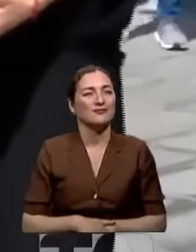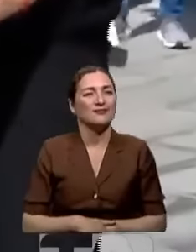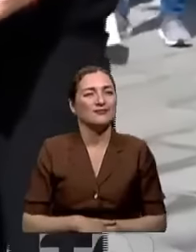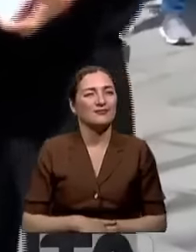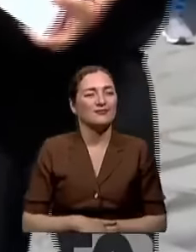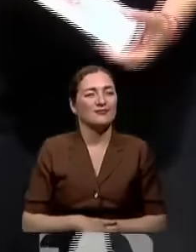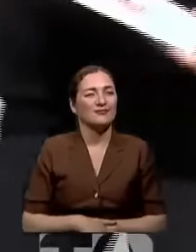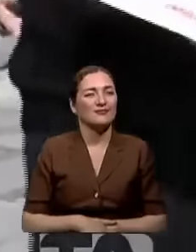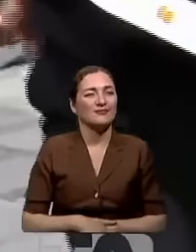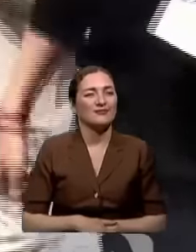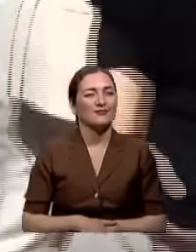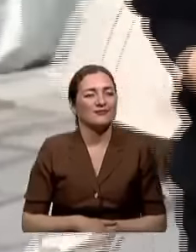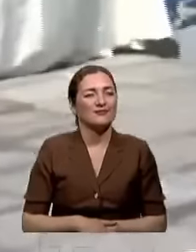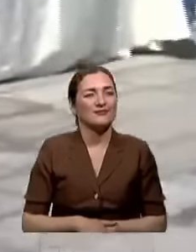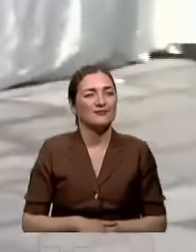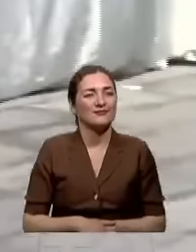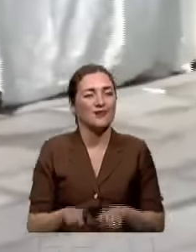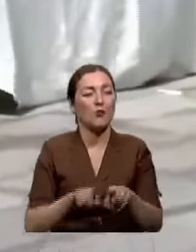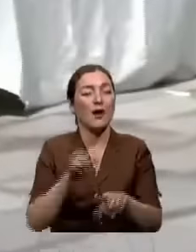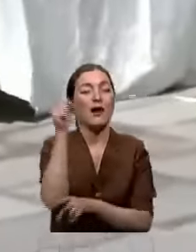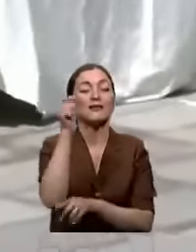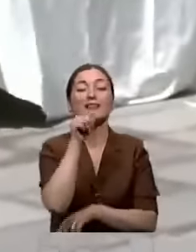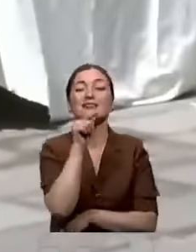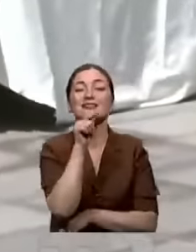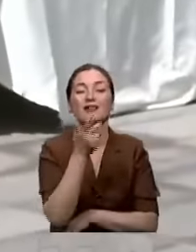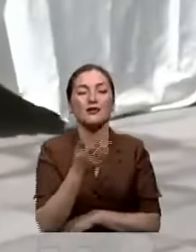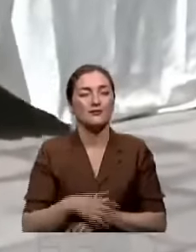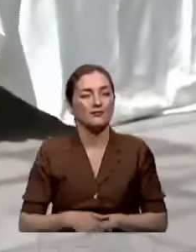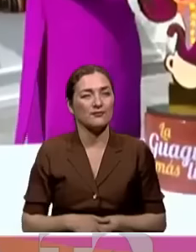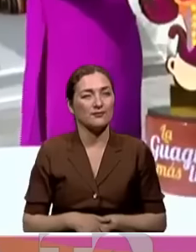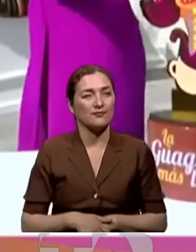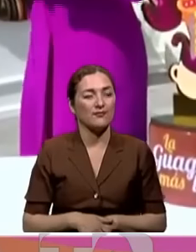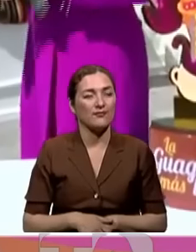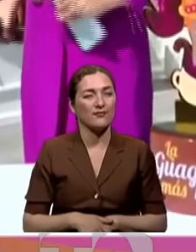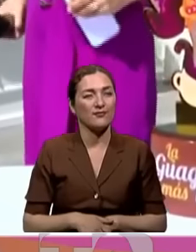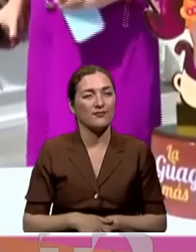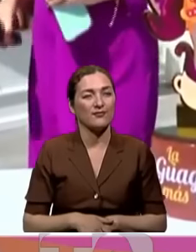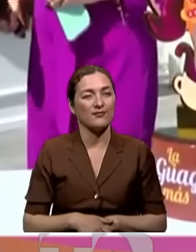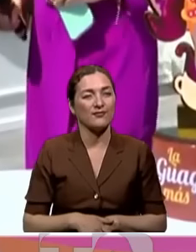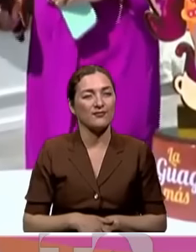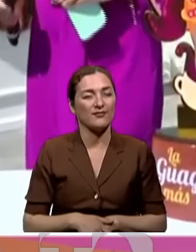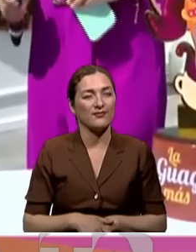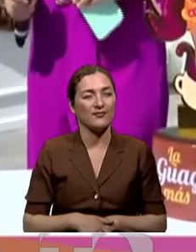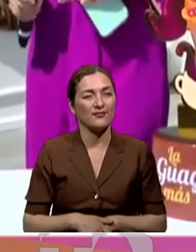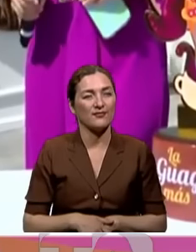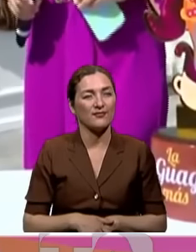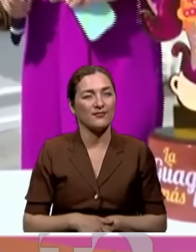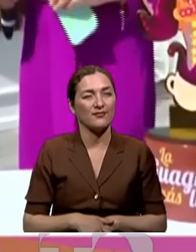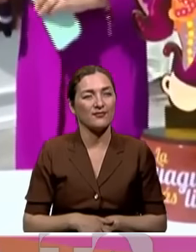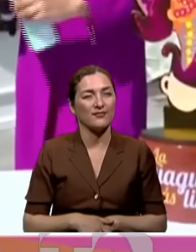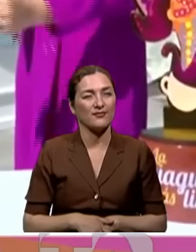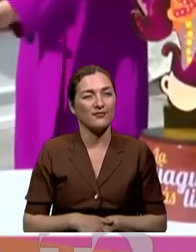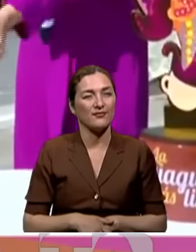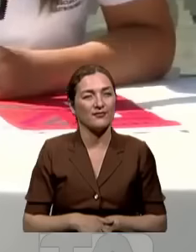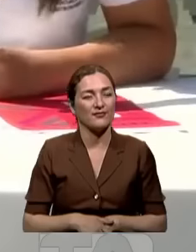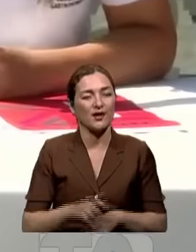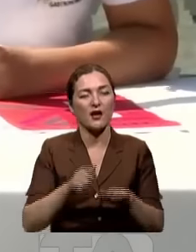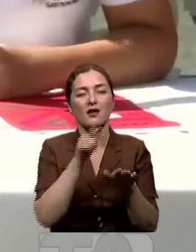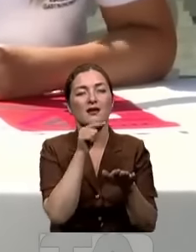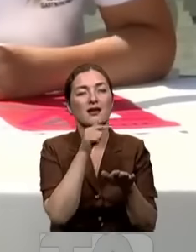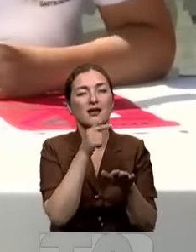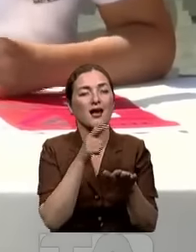a conocer ahora sí a la gran ganadora de este concurso, mi querida Titi. Gracias, Steffi. Como dijo Eli, fue una decisión